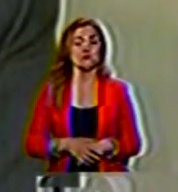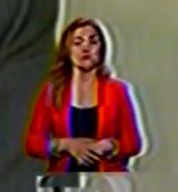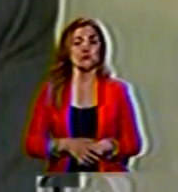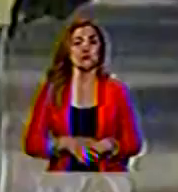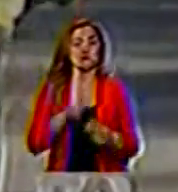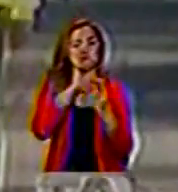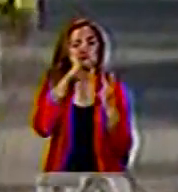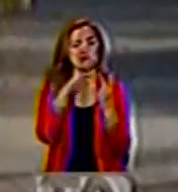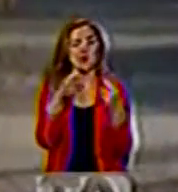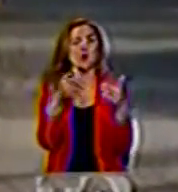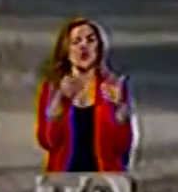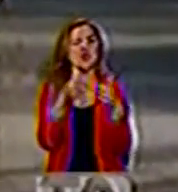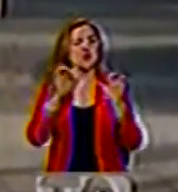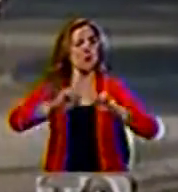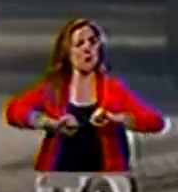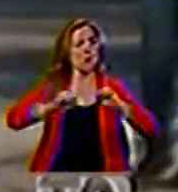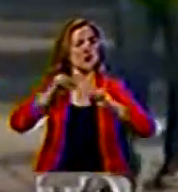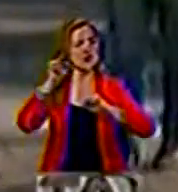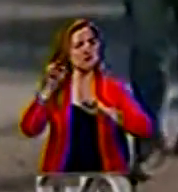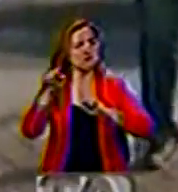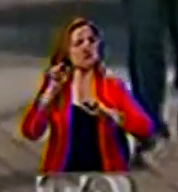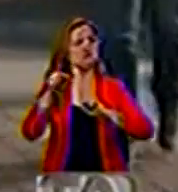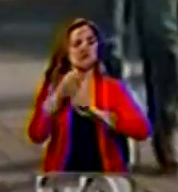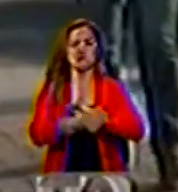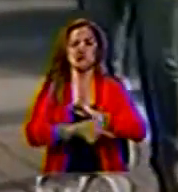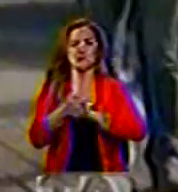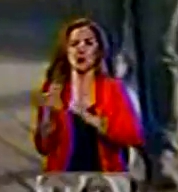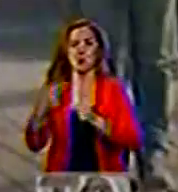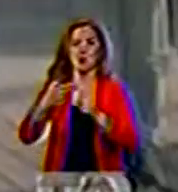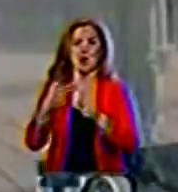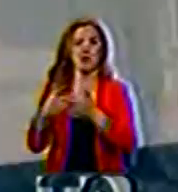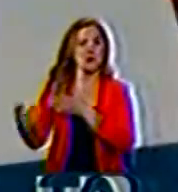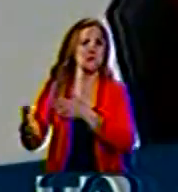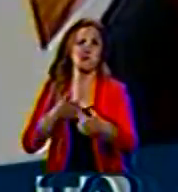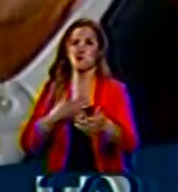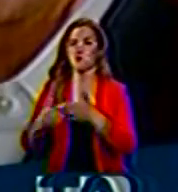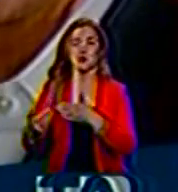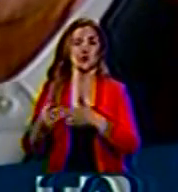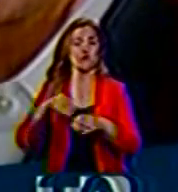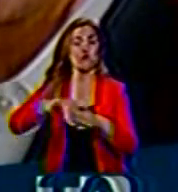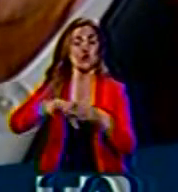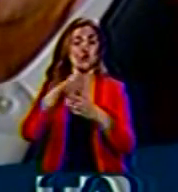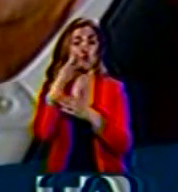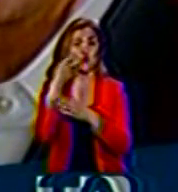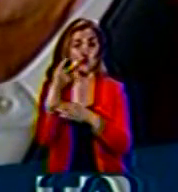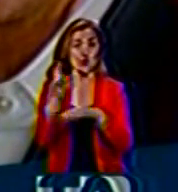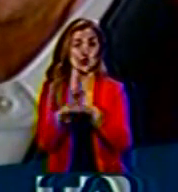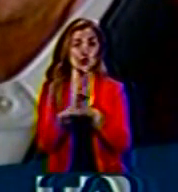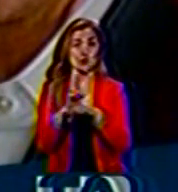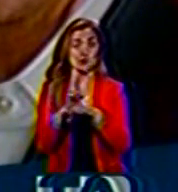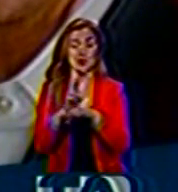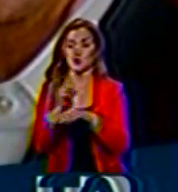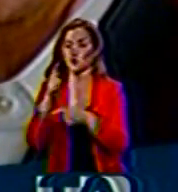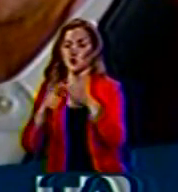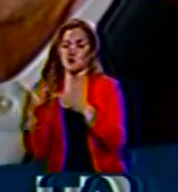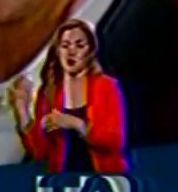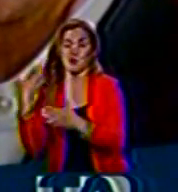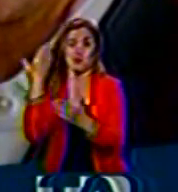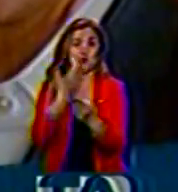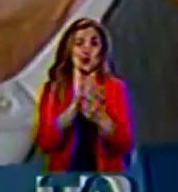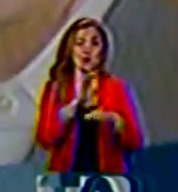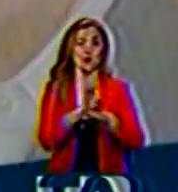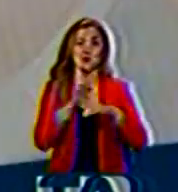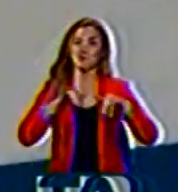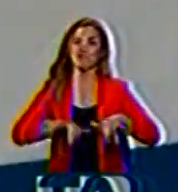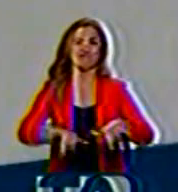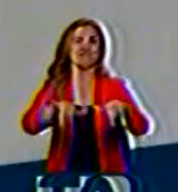tipo de delito que se investiga, podría ser sentenciado sin estar presente. Por tratarse de peculado, Alvarado no podría volver al país, pues la pena no